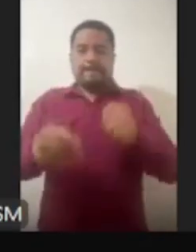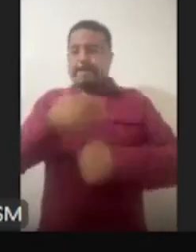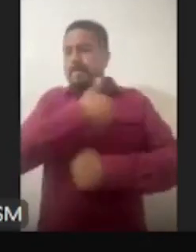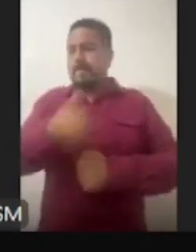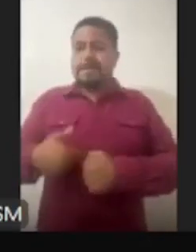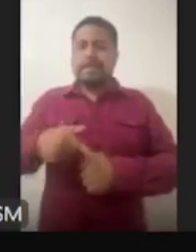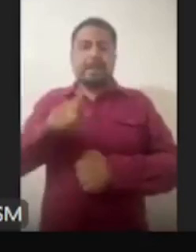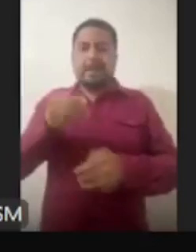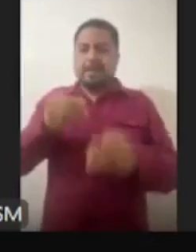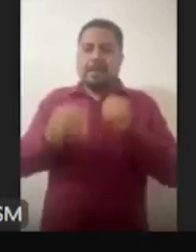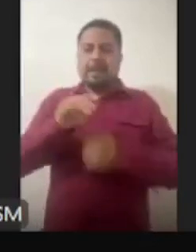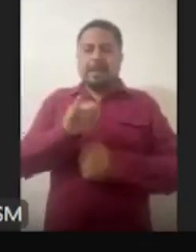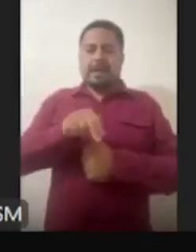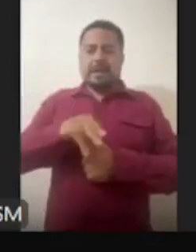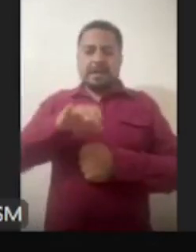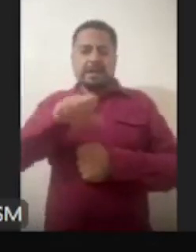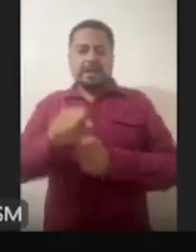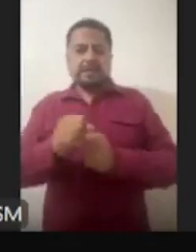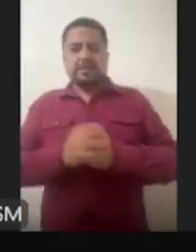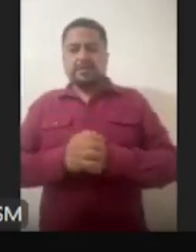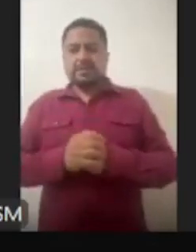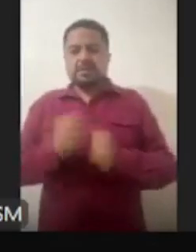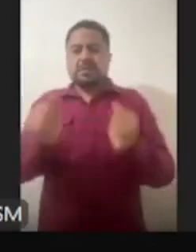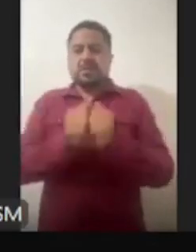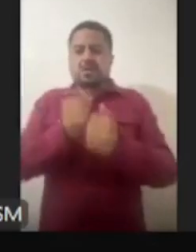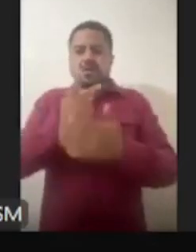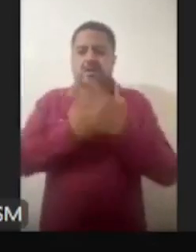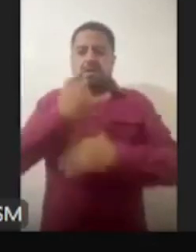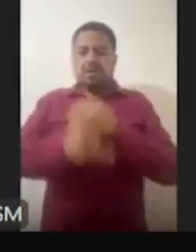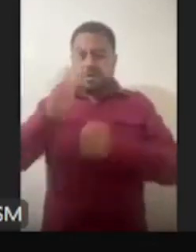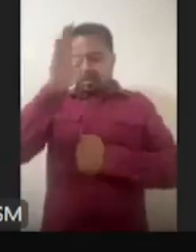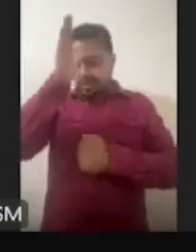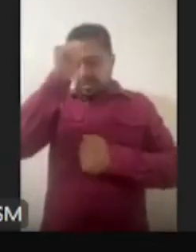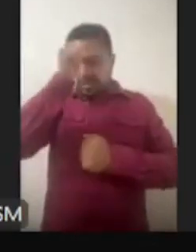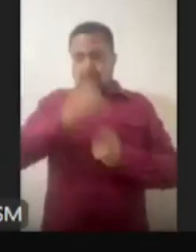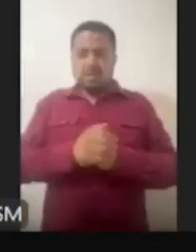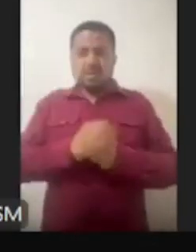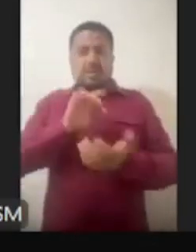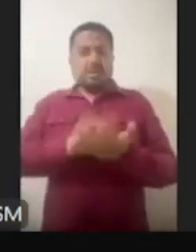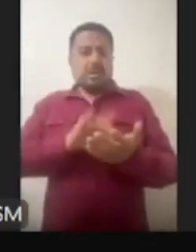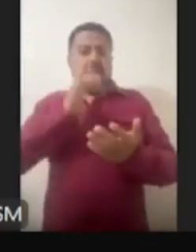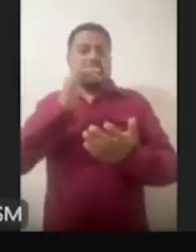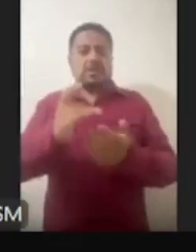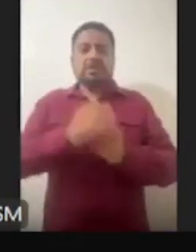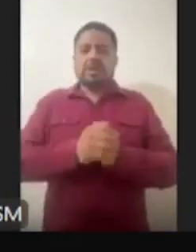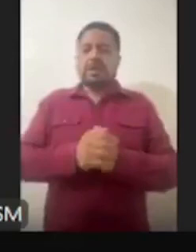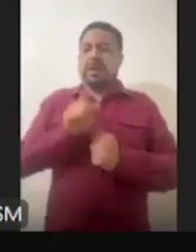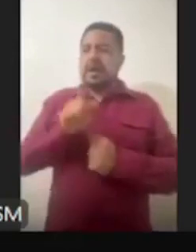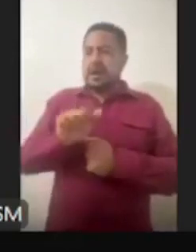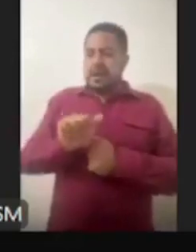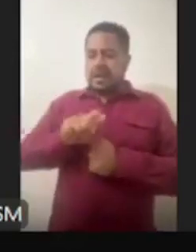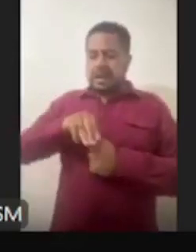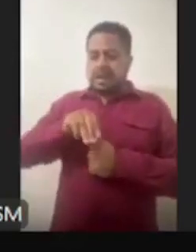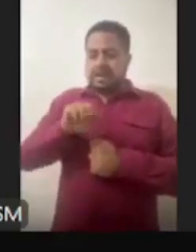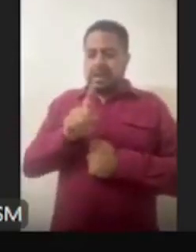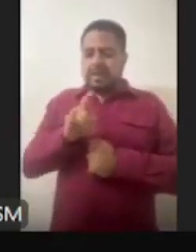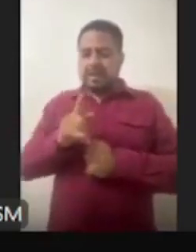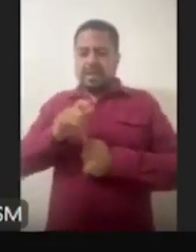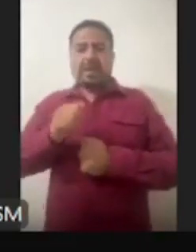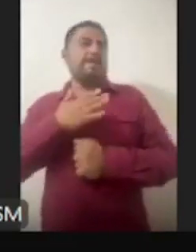José Inés Betancur Salgado. Con el proyecto. Gracias, magistrado. Magistrada ponente, Almadelia Eugenio Alcaraz. Es mi